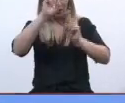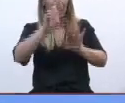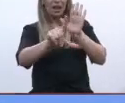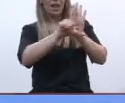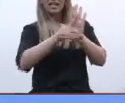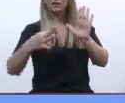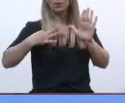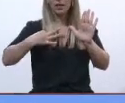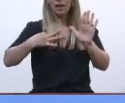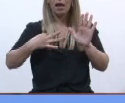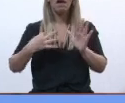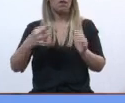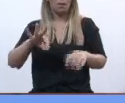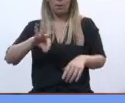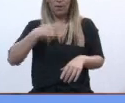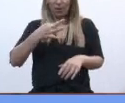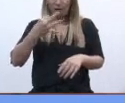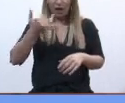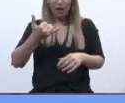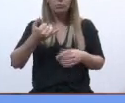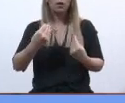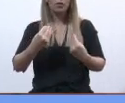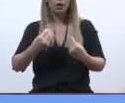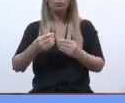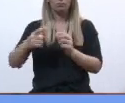que hay vida desde la concepción.